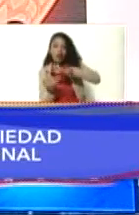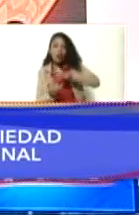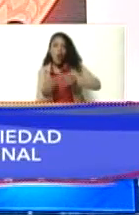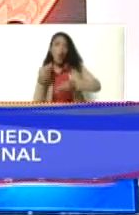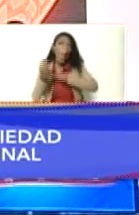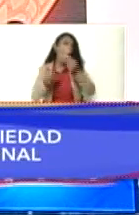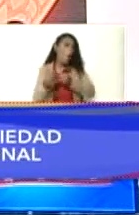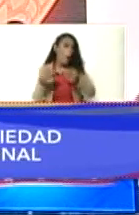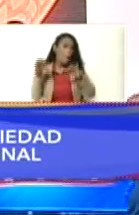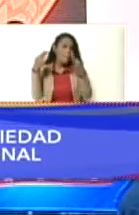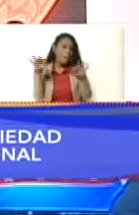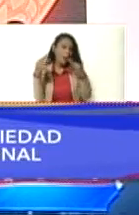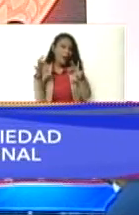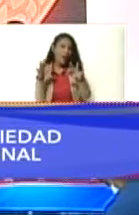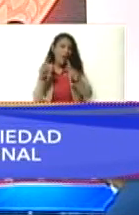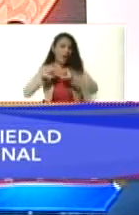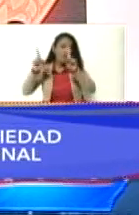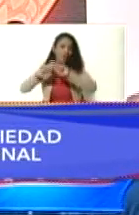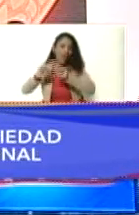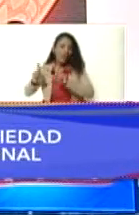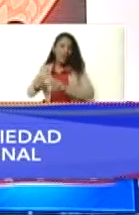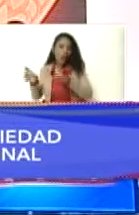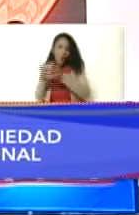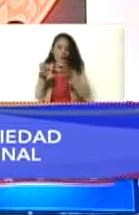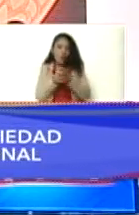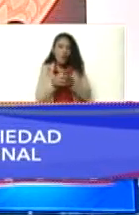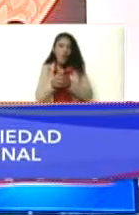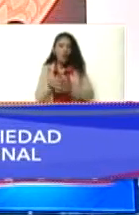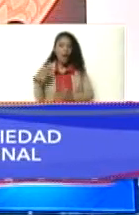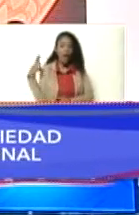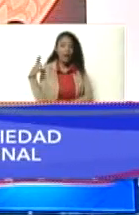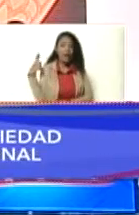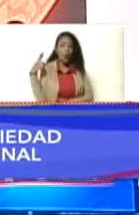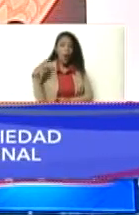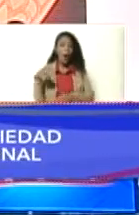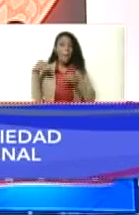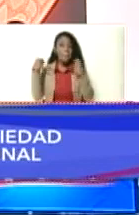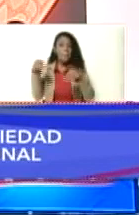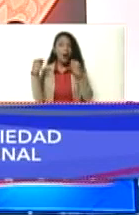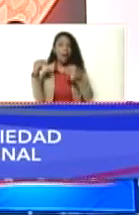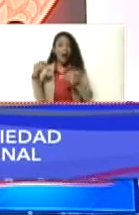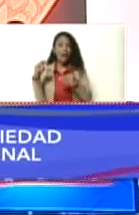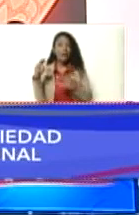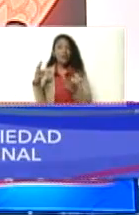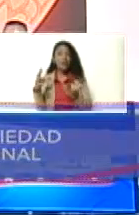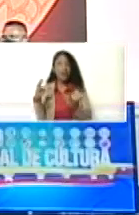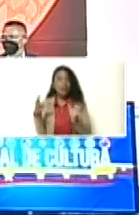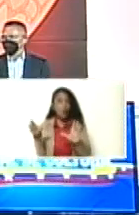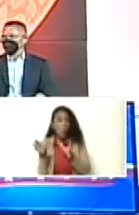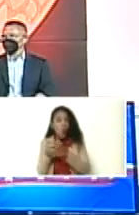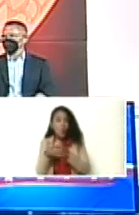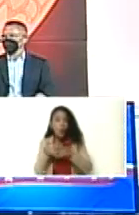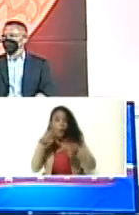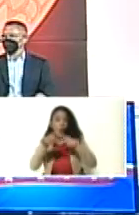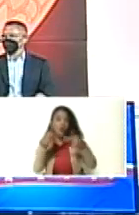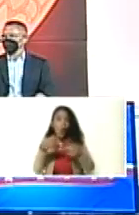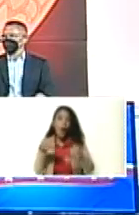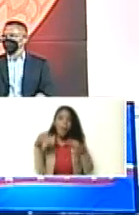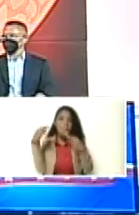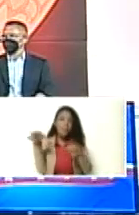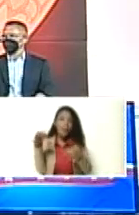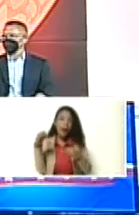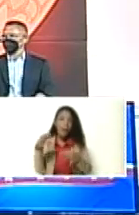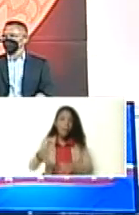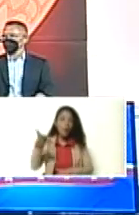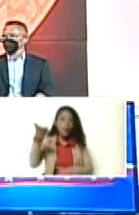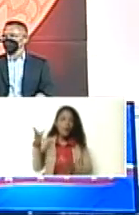El papel de las distintas sectas religiosas, el papel de las sectas políticas, el papel de